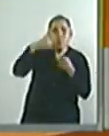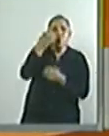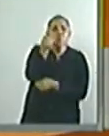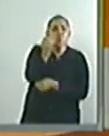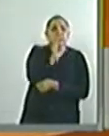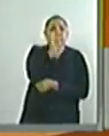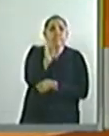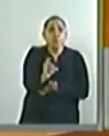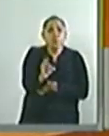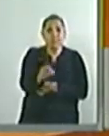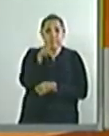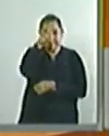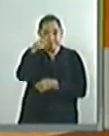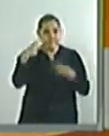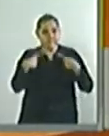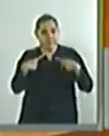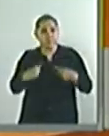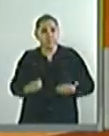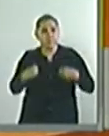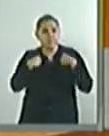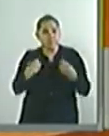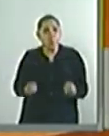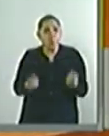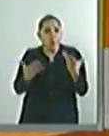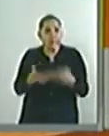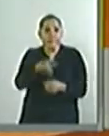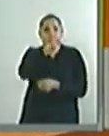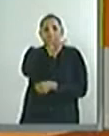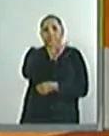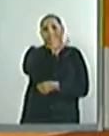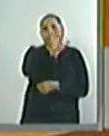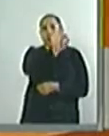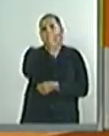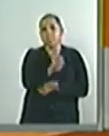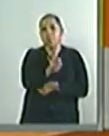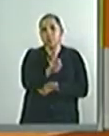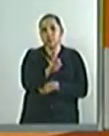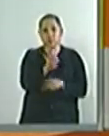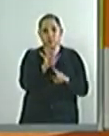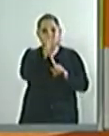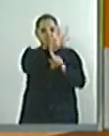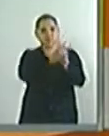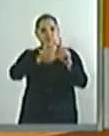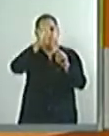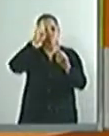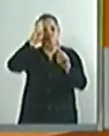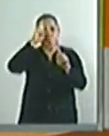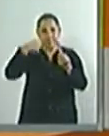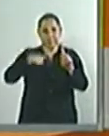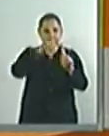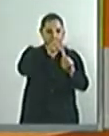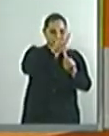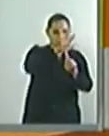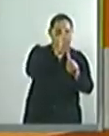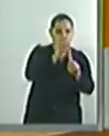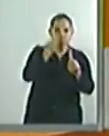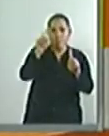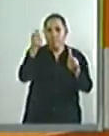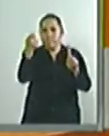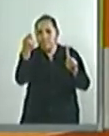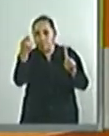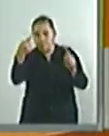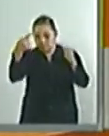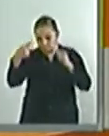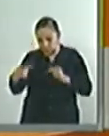a más del 75 por ciento de la población generando una fuerte escasez de